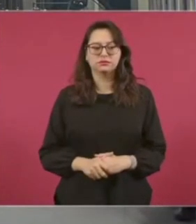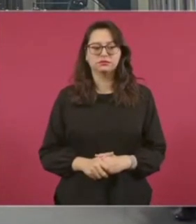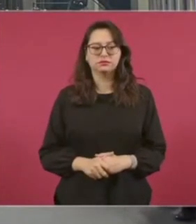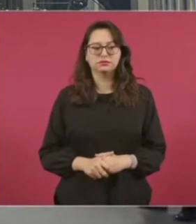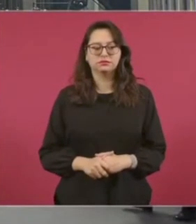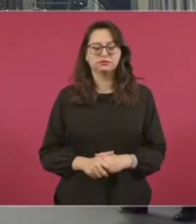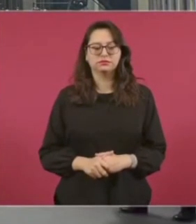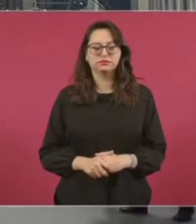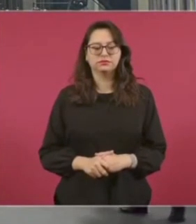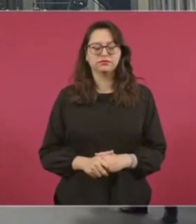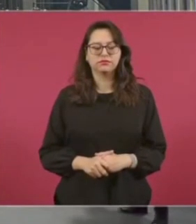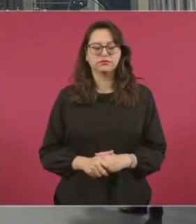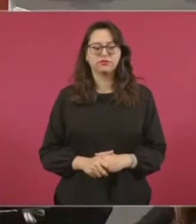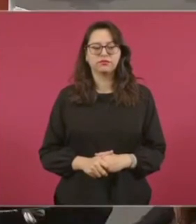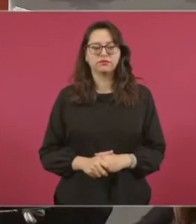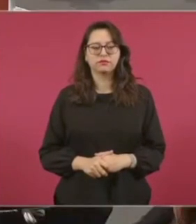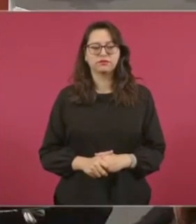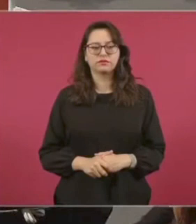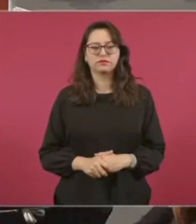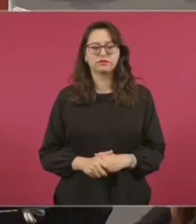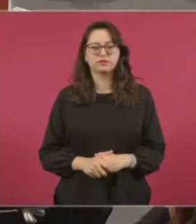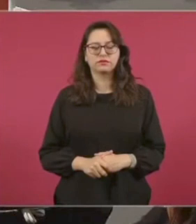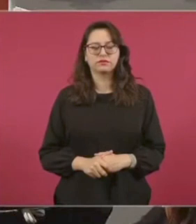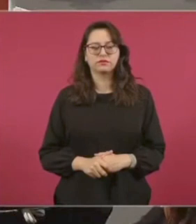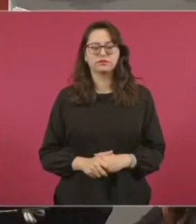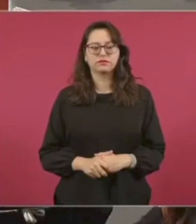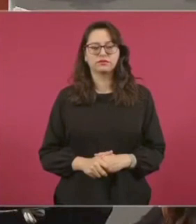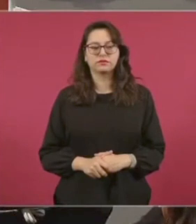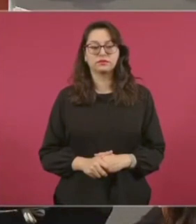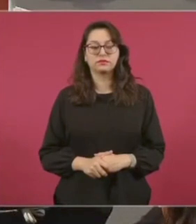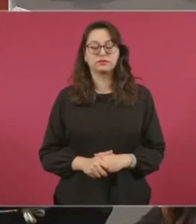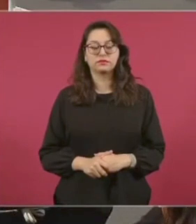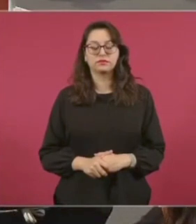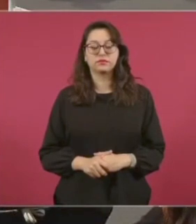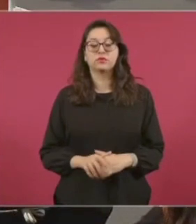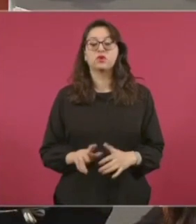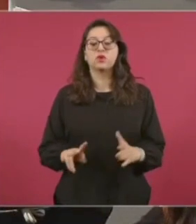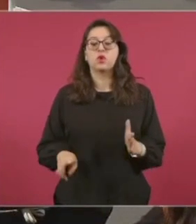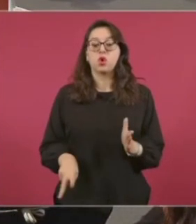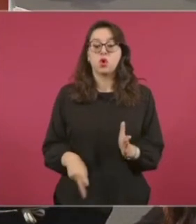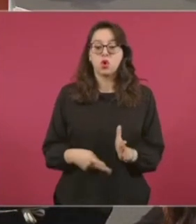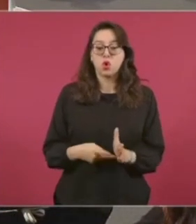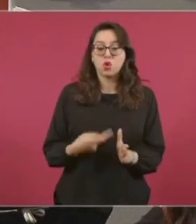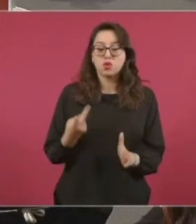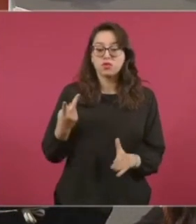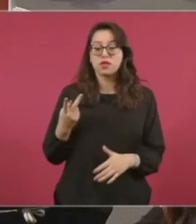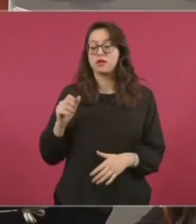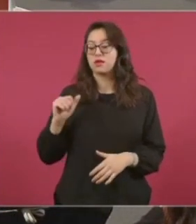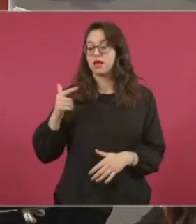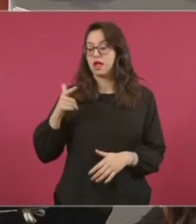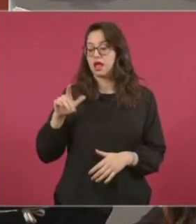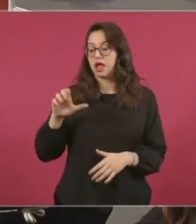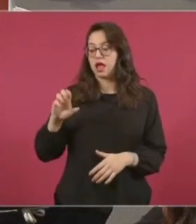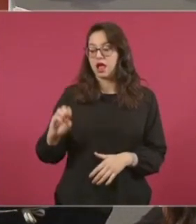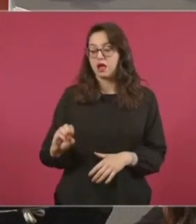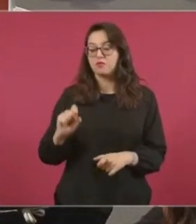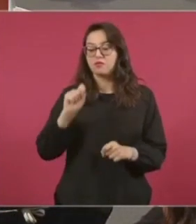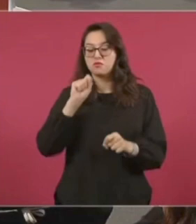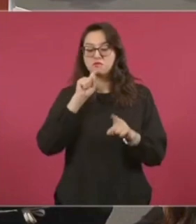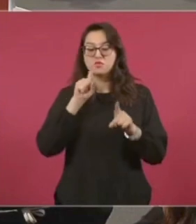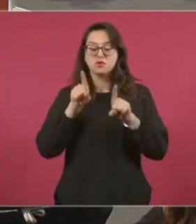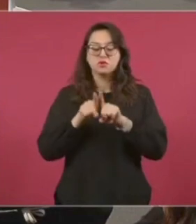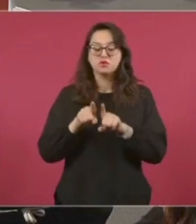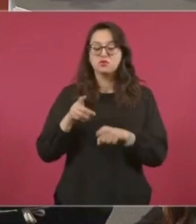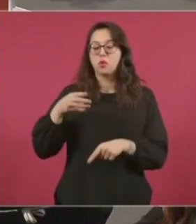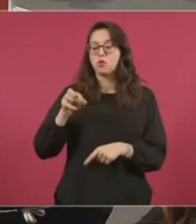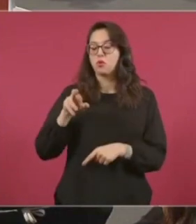Que dice, una vez más, y como es su costumbre, López Obrador y los propagandistas de